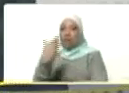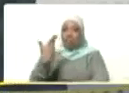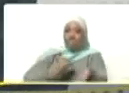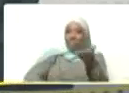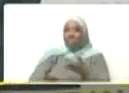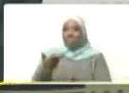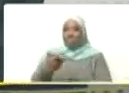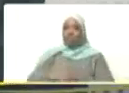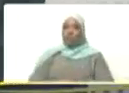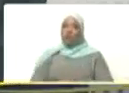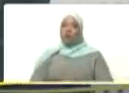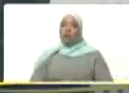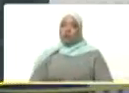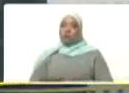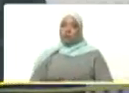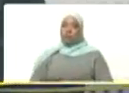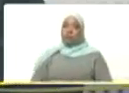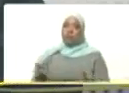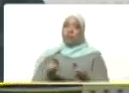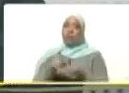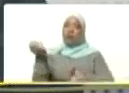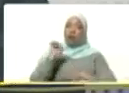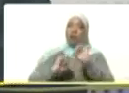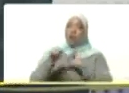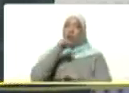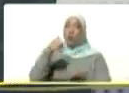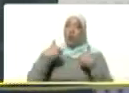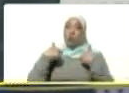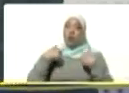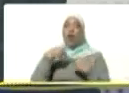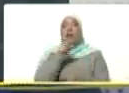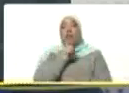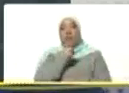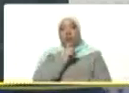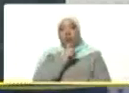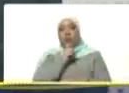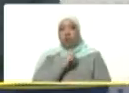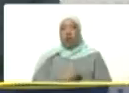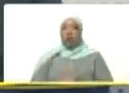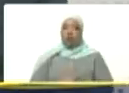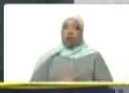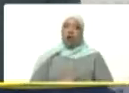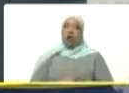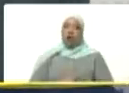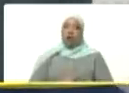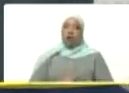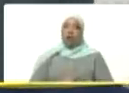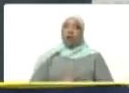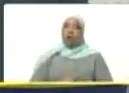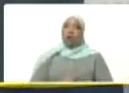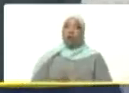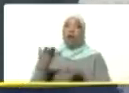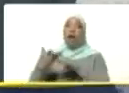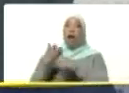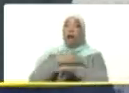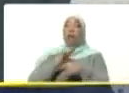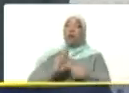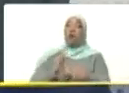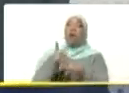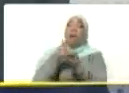intractable challenges. Están a la mano para enfrentar estos retos tan difíciles. Ante todo, sin